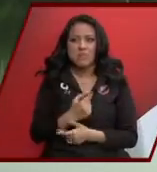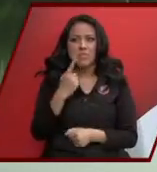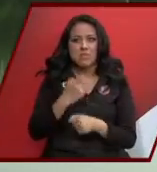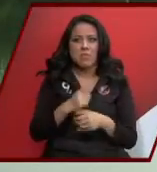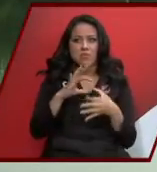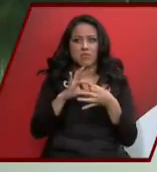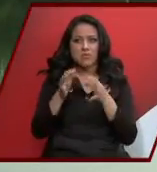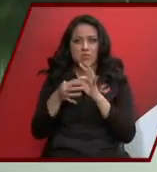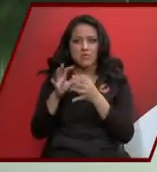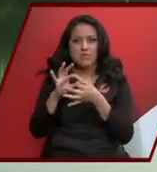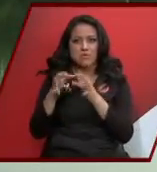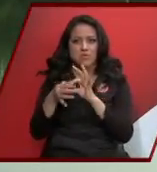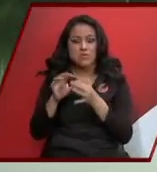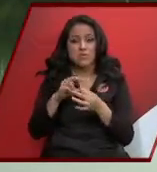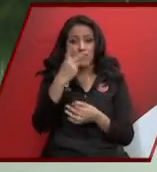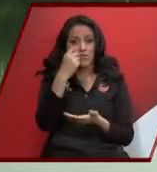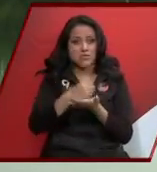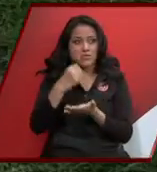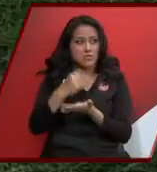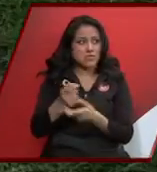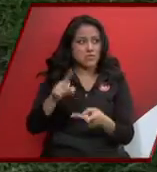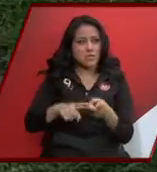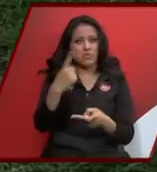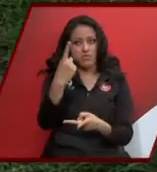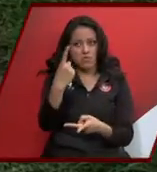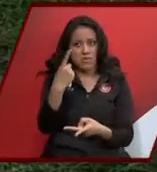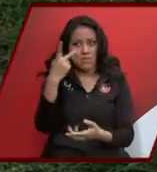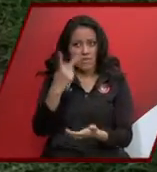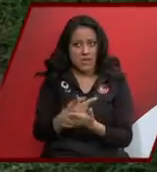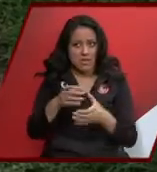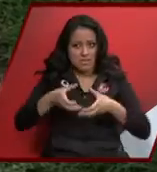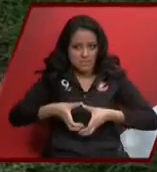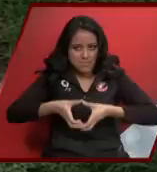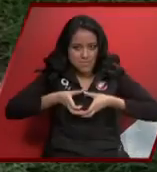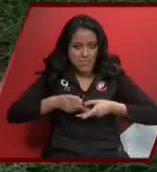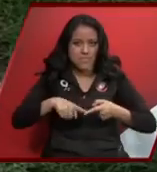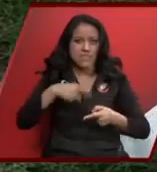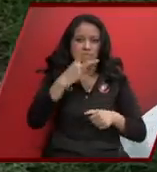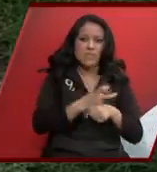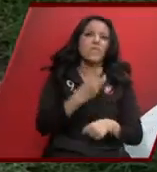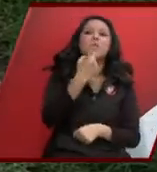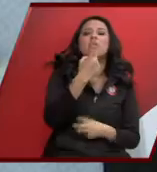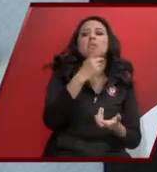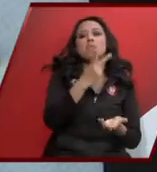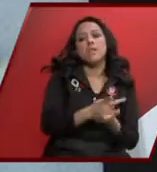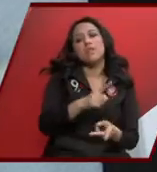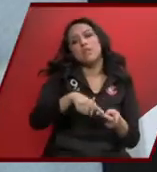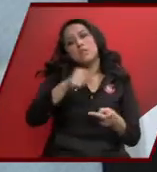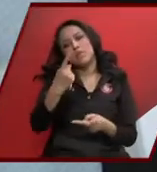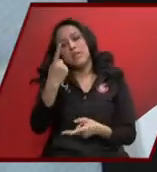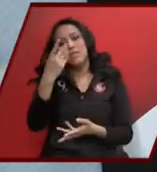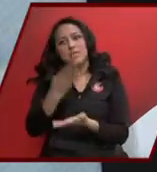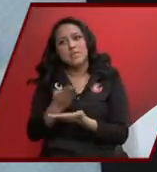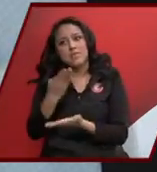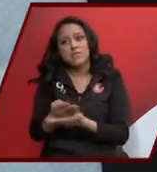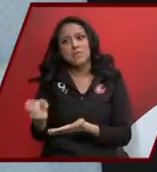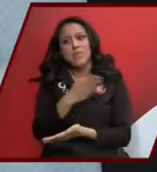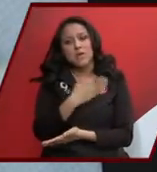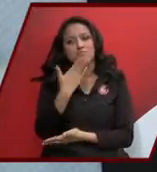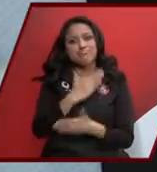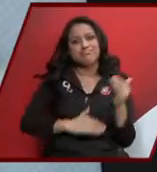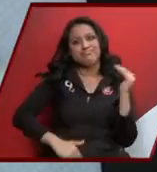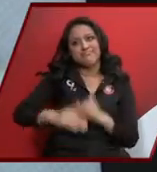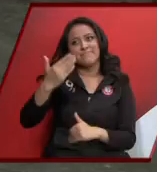saqué dos medallas de oro y una de plata. La segunda fue una de plata y una de bronce. Cuenta que gracias a sus logros y buen